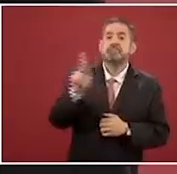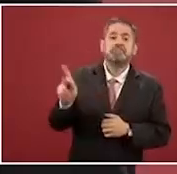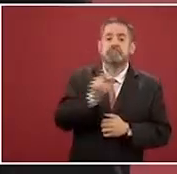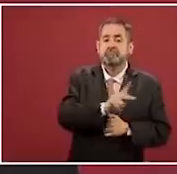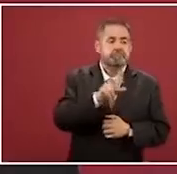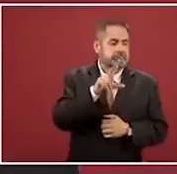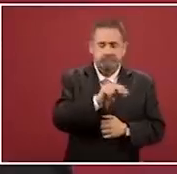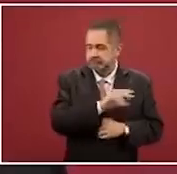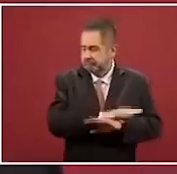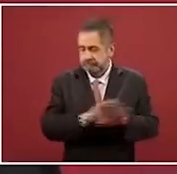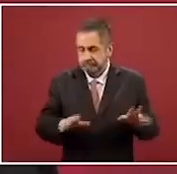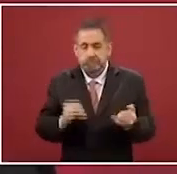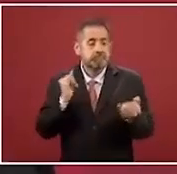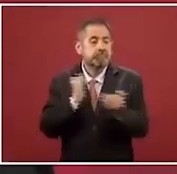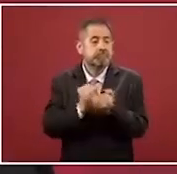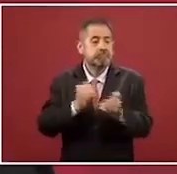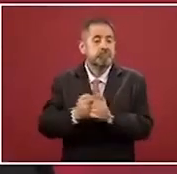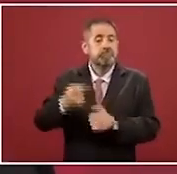no es lo mismo,